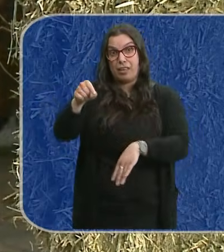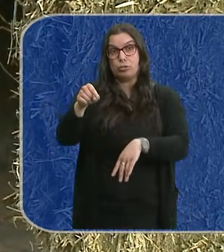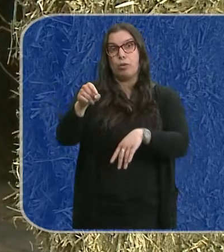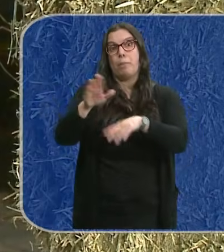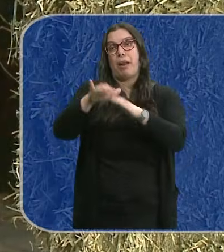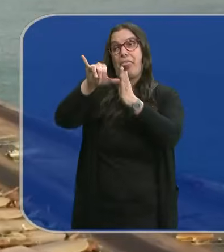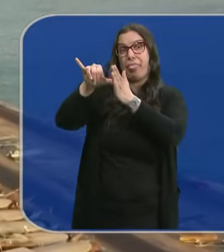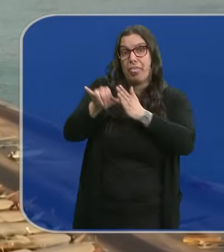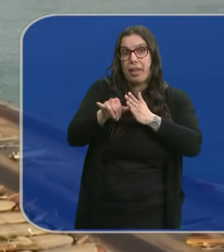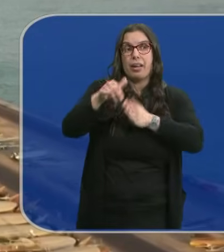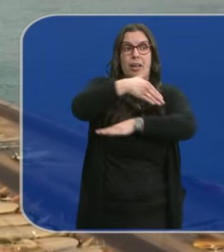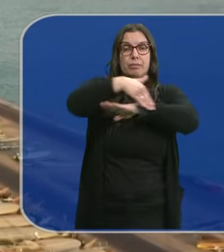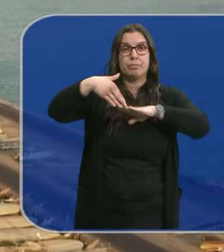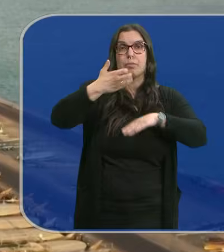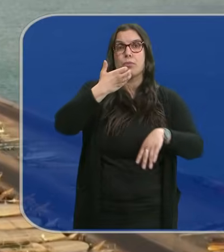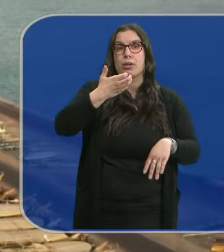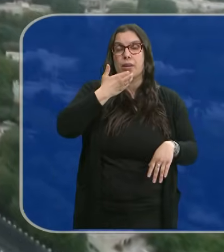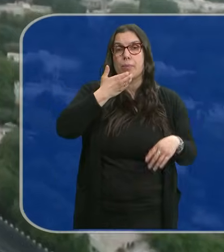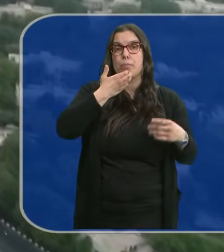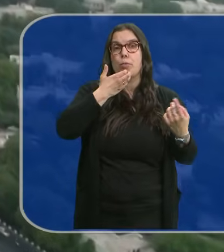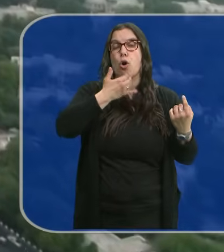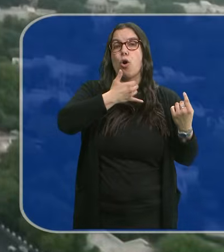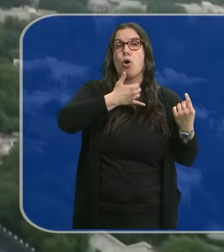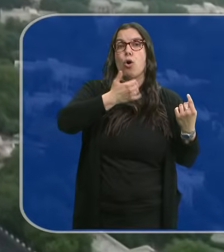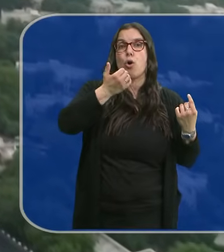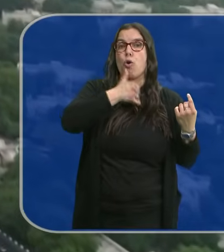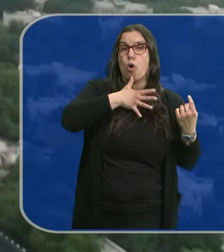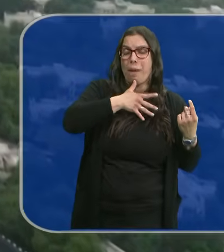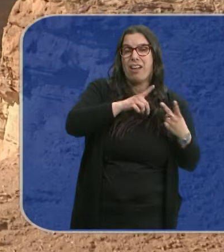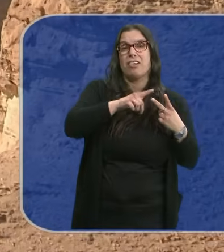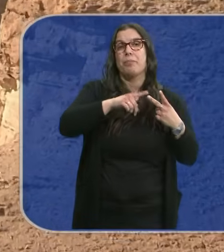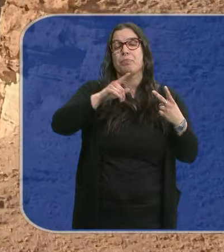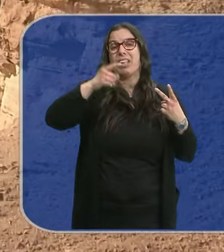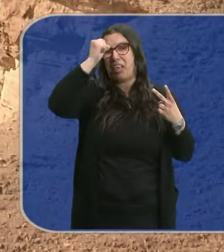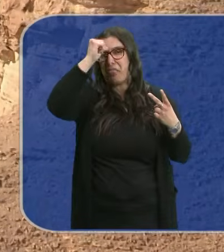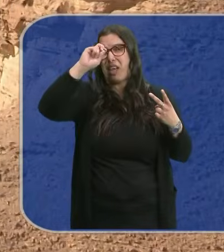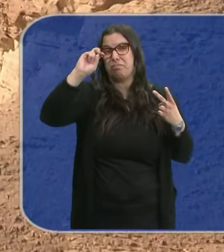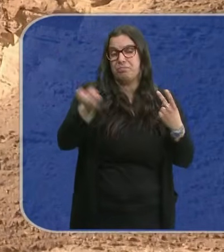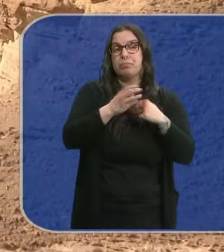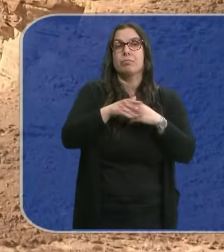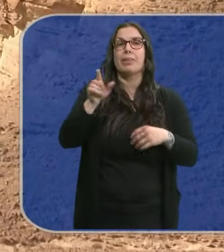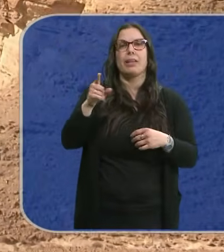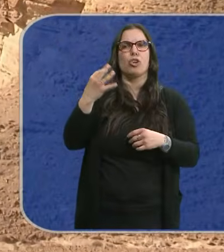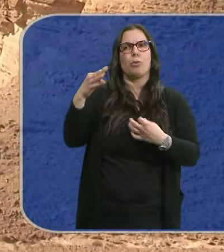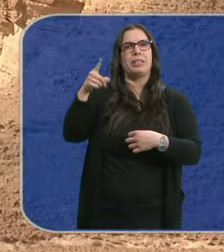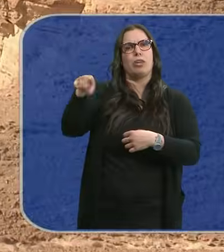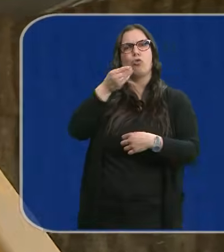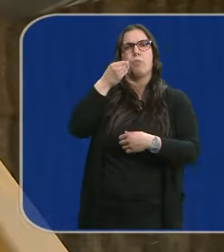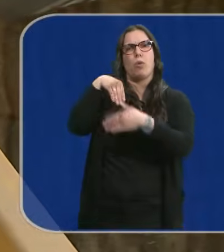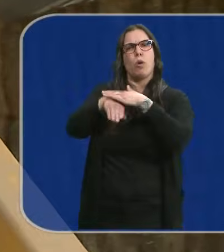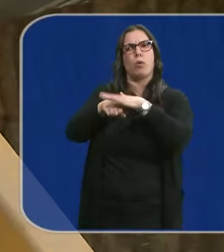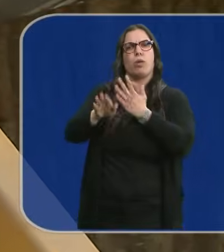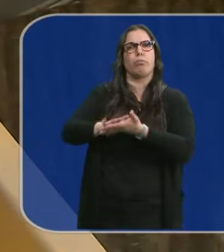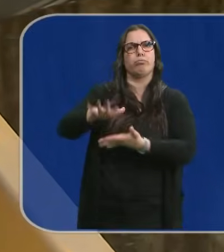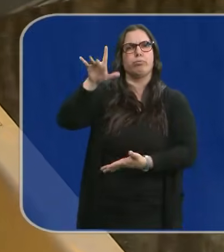a puertos cercanos, puerto de Omán, el puerto de Salalah y algún puerto de la India. Y aunque allí las granjas suelen contar con reservas para varios